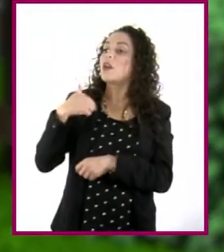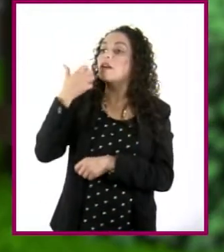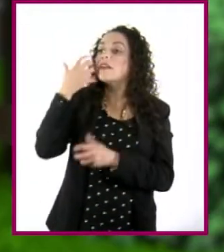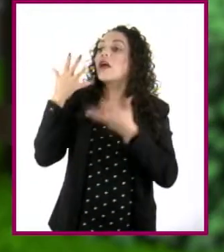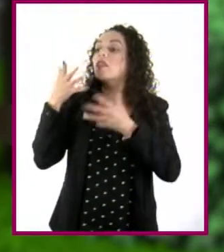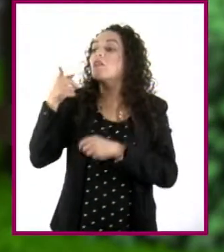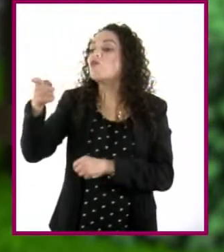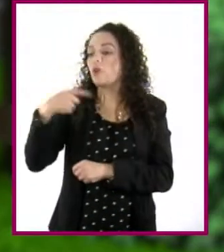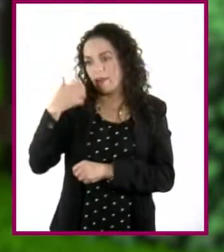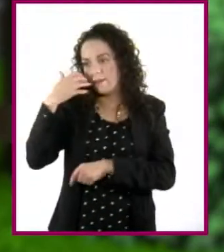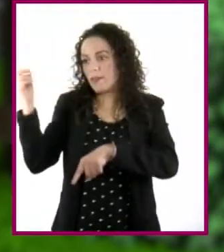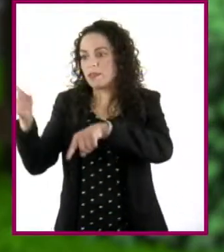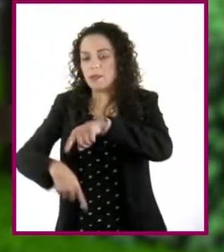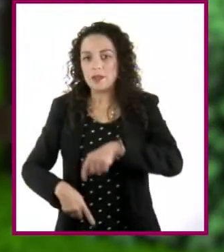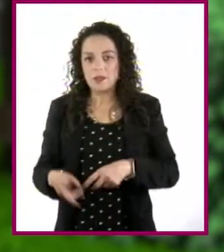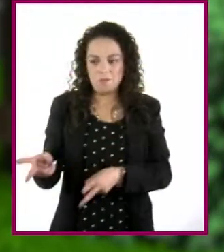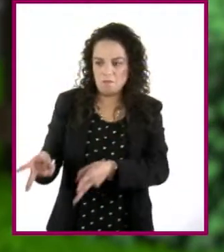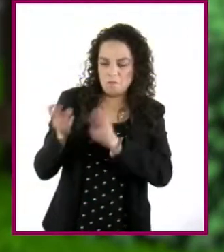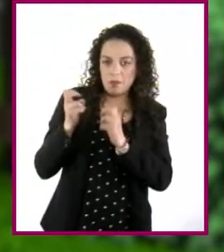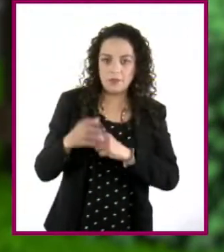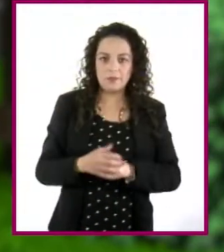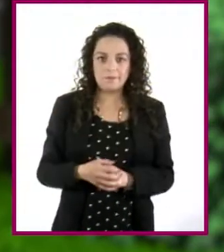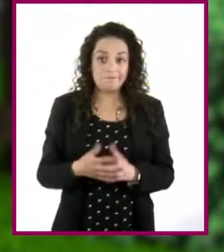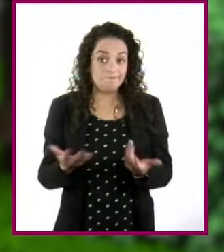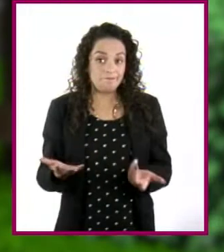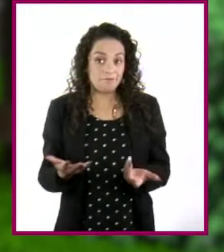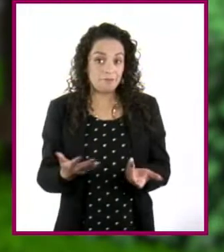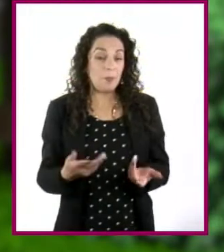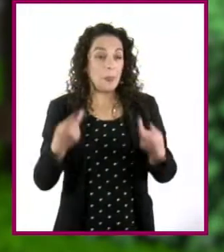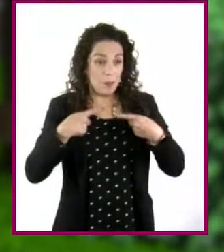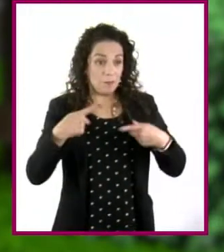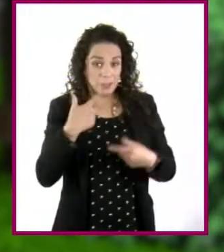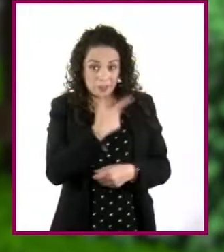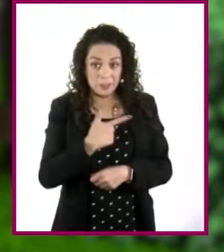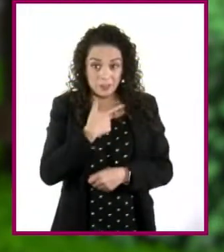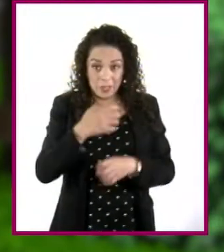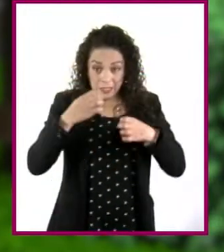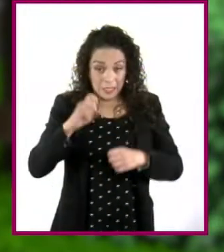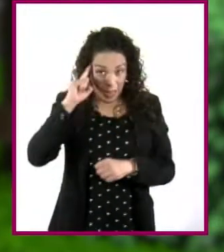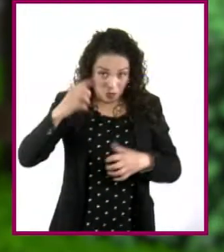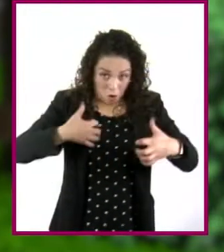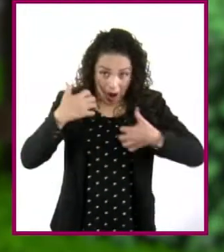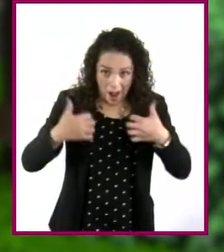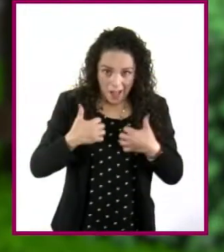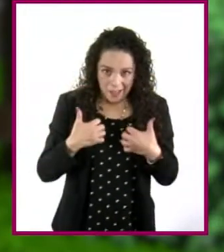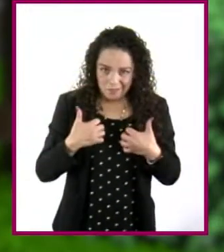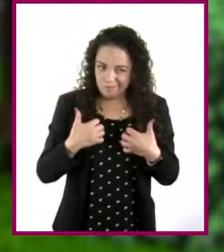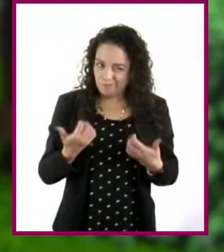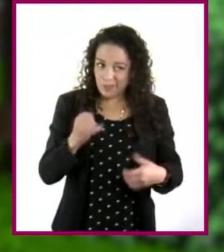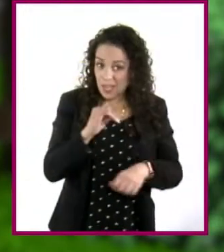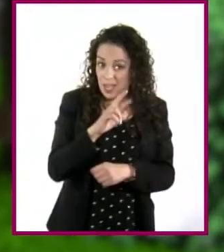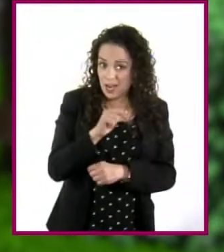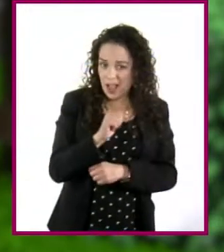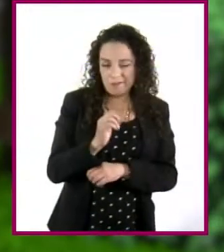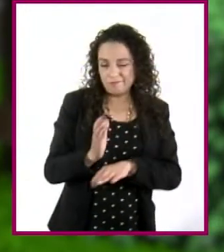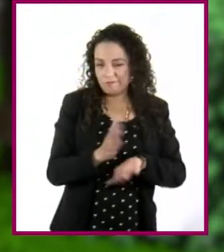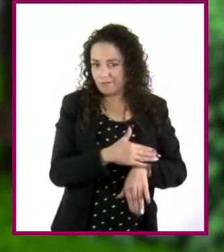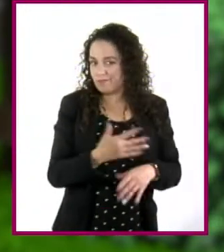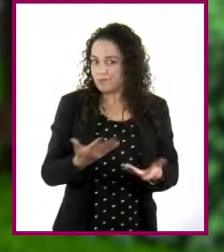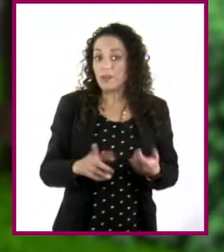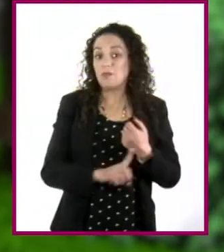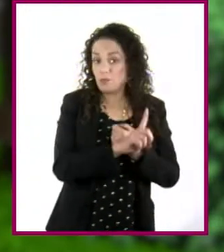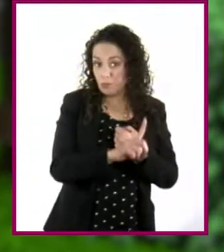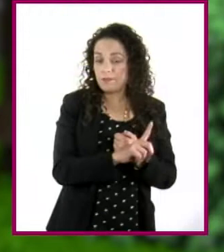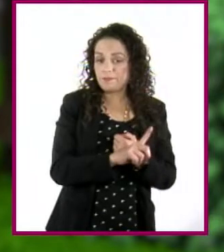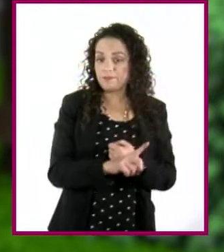bueno, ¿a quién le gusta estar enojado? No es agradable y también causa problemas. La pereza, pues podríamos